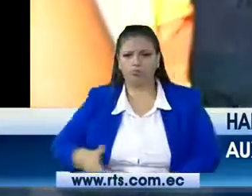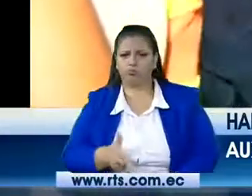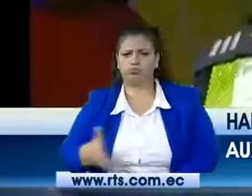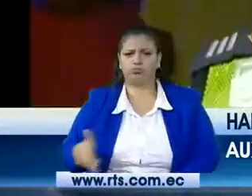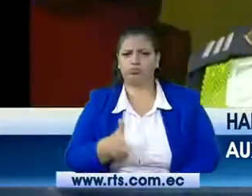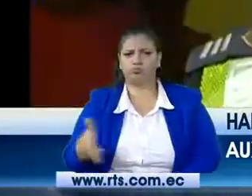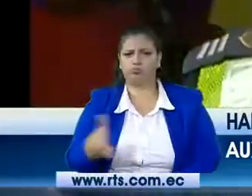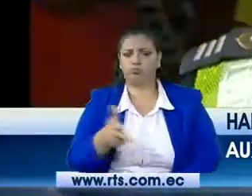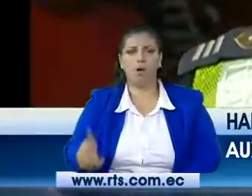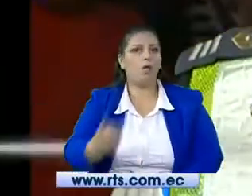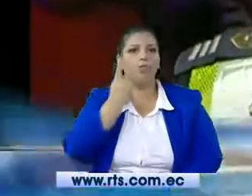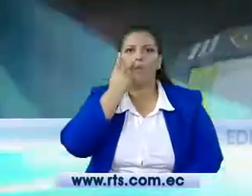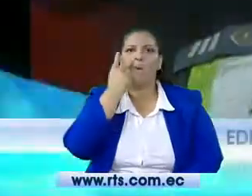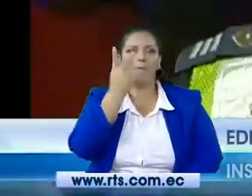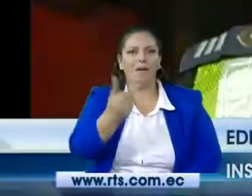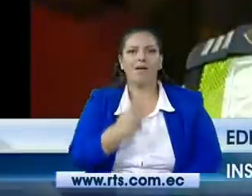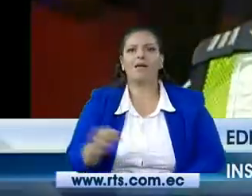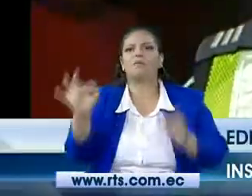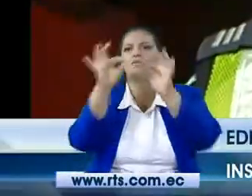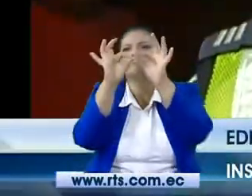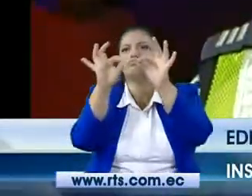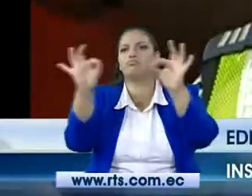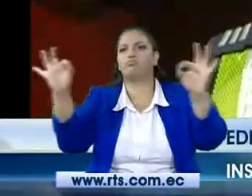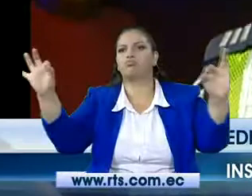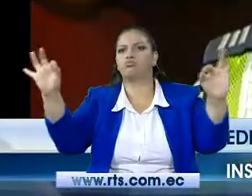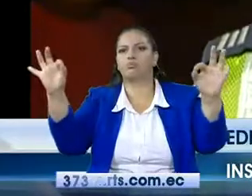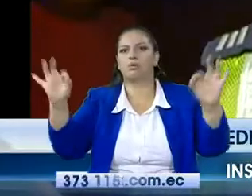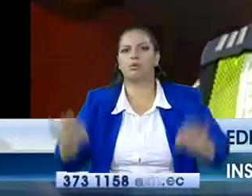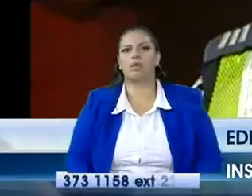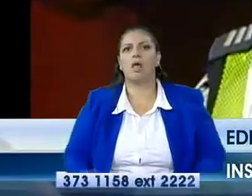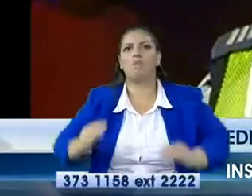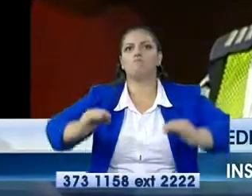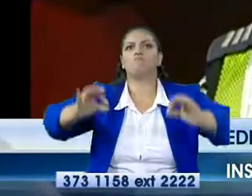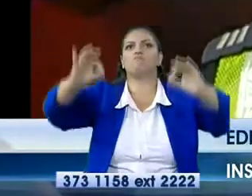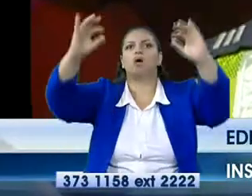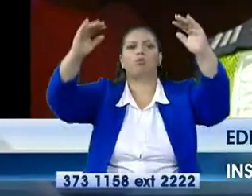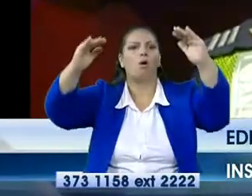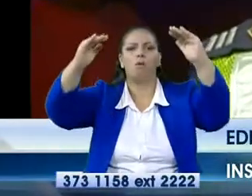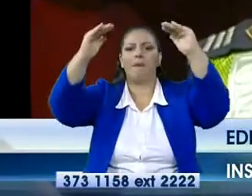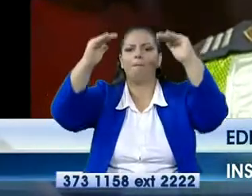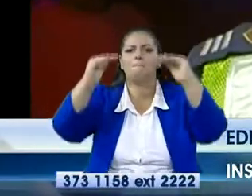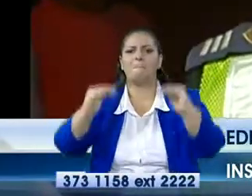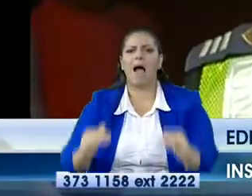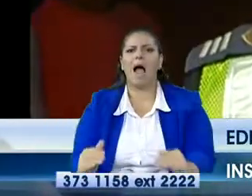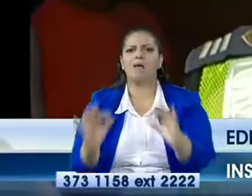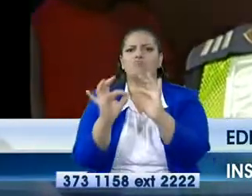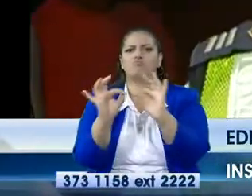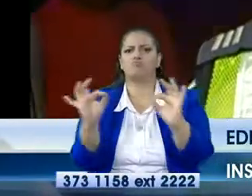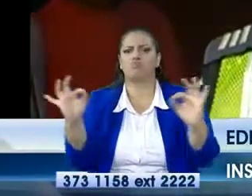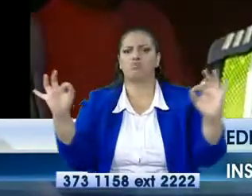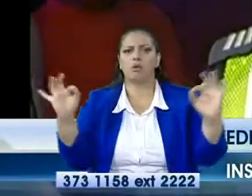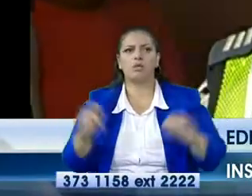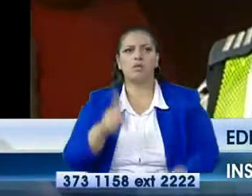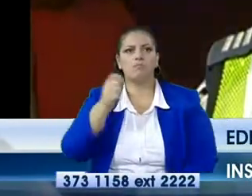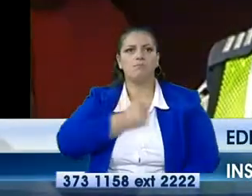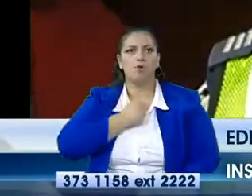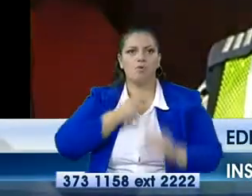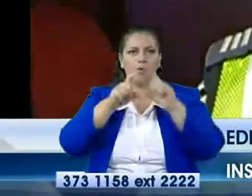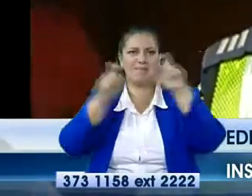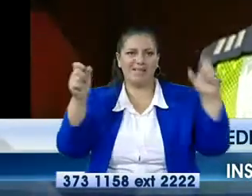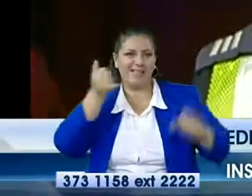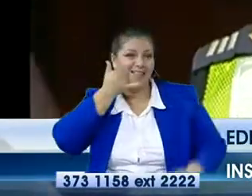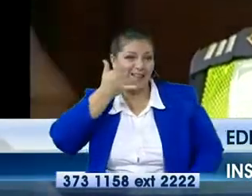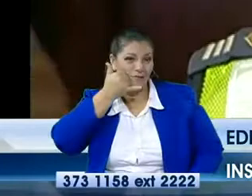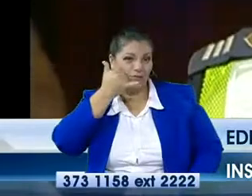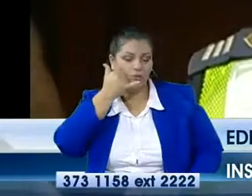calle no se percata de que hay un cable bajo, muy bajo, presumiblemente de línea telefónica. No lo ve